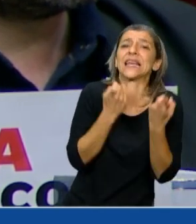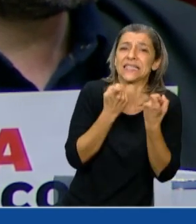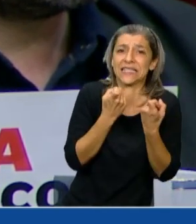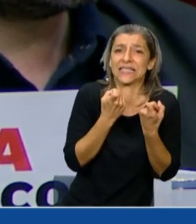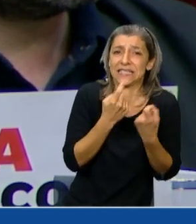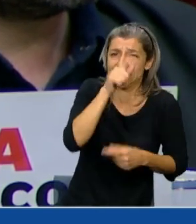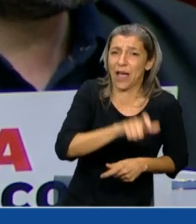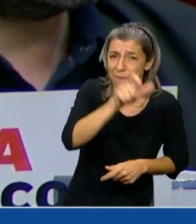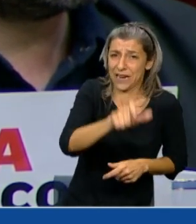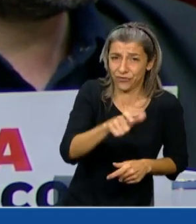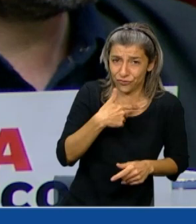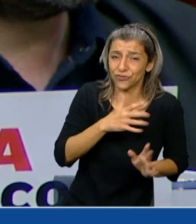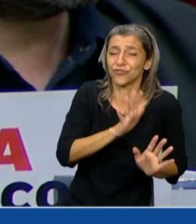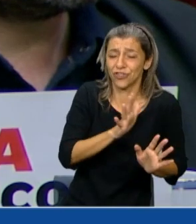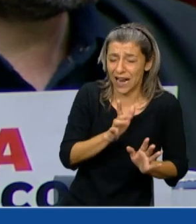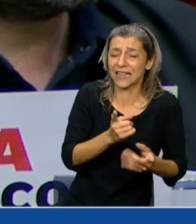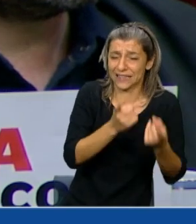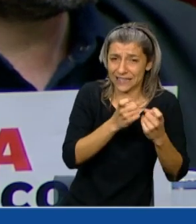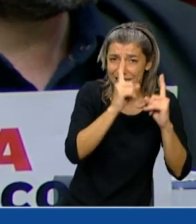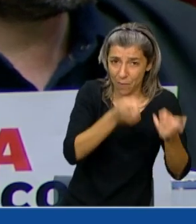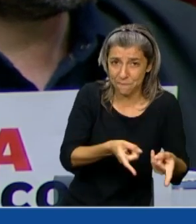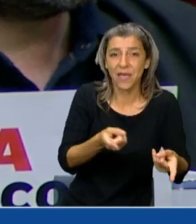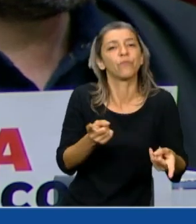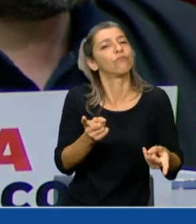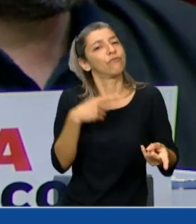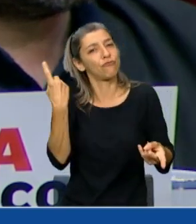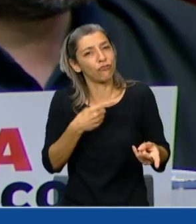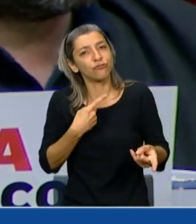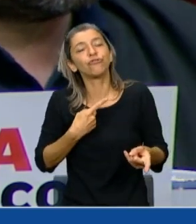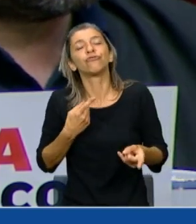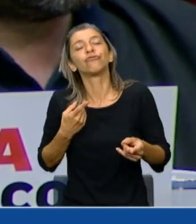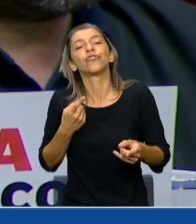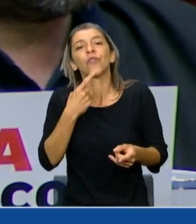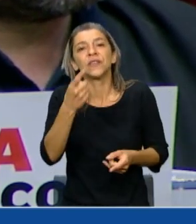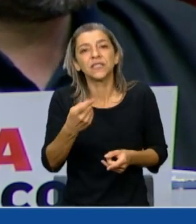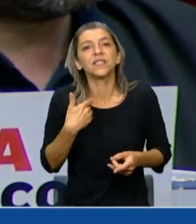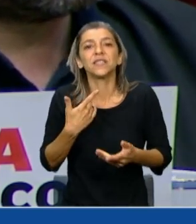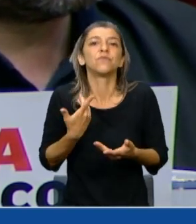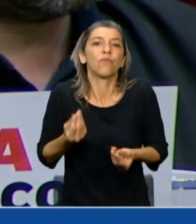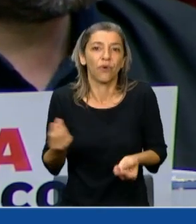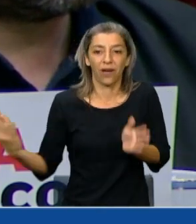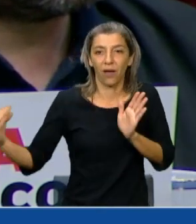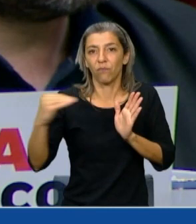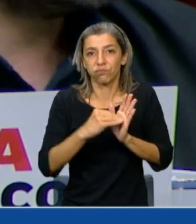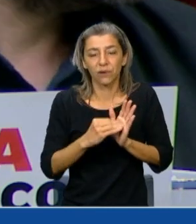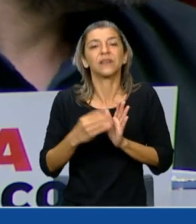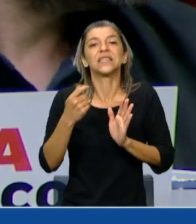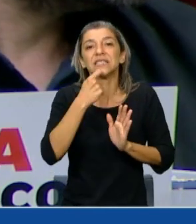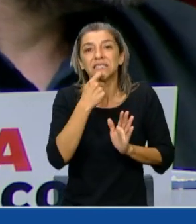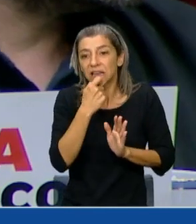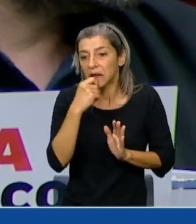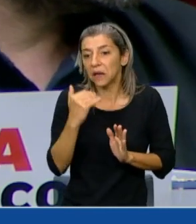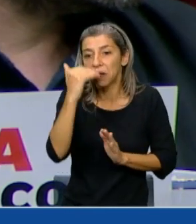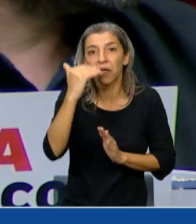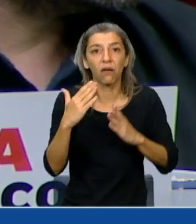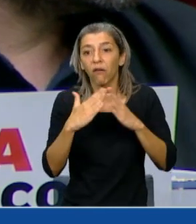alquiler. Nosotros insistimos en nuestro proyecto que tiene que haber un impuesto a la vivienda ociosa también para empujar a